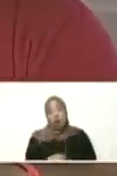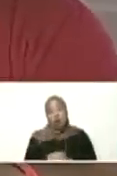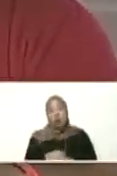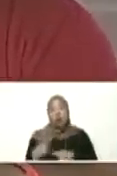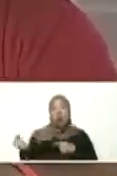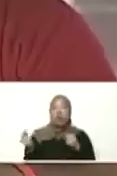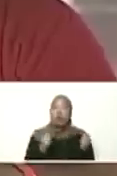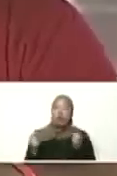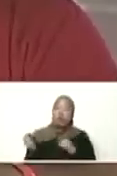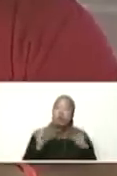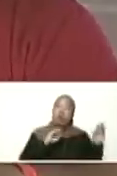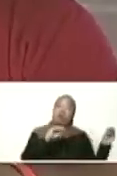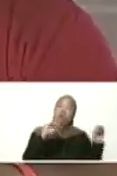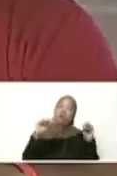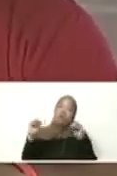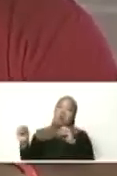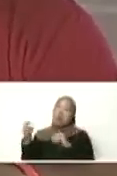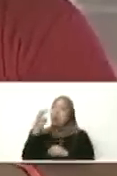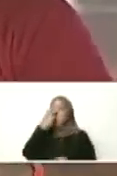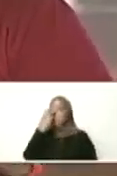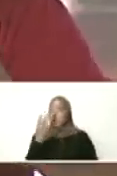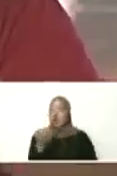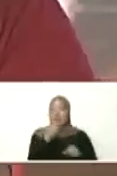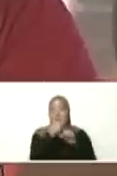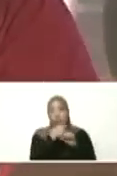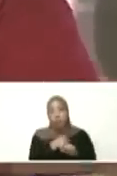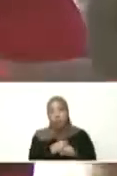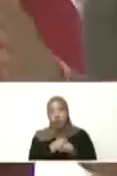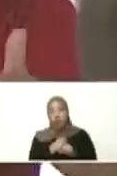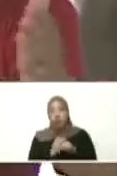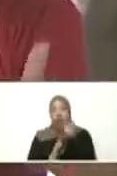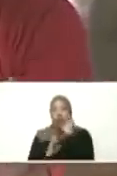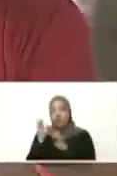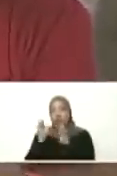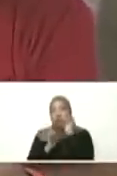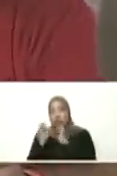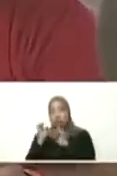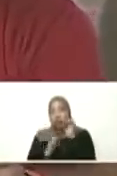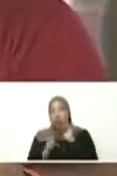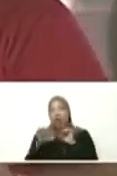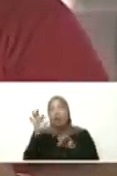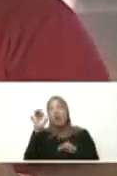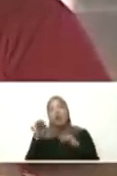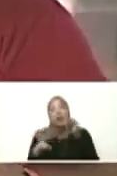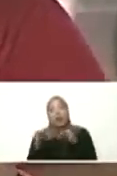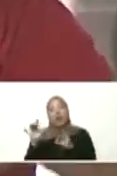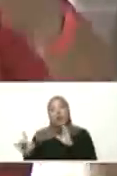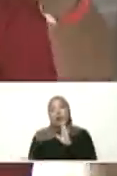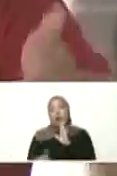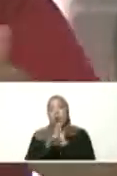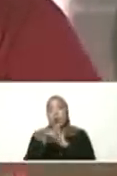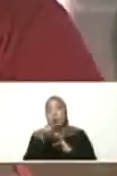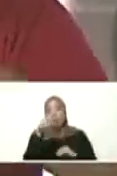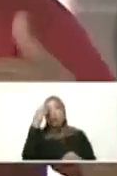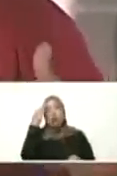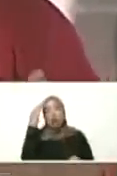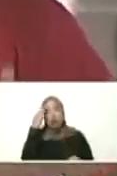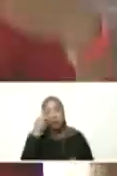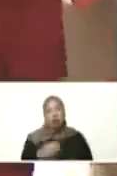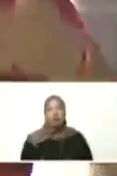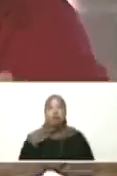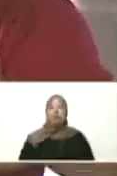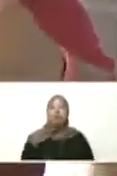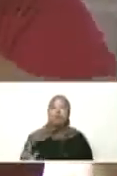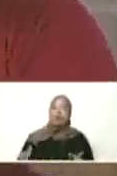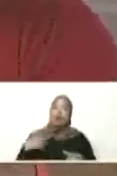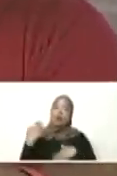esperando esta convocatoria, estamos esperando esta invitación para revisar todo, inclusive en materia jurídica, en materia de leyes, como usted dice, esas leyes que nos